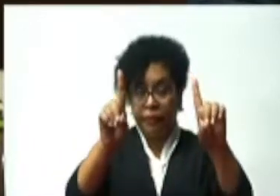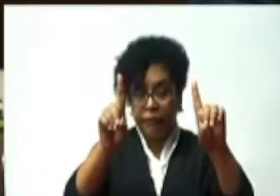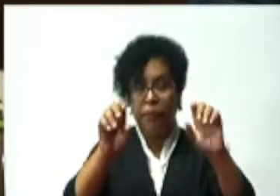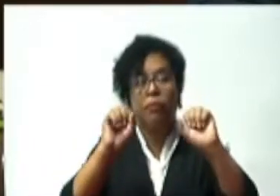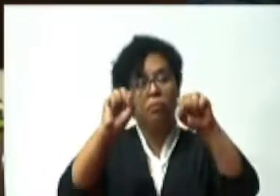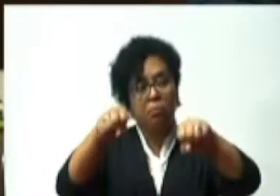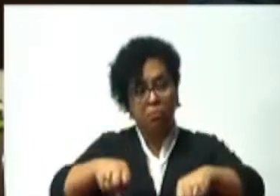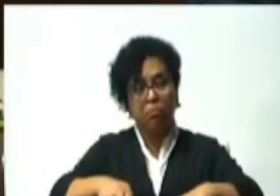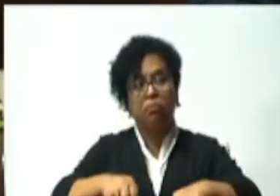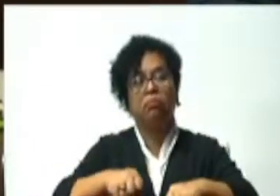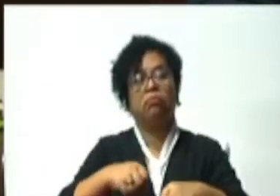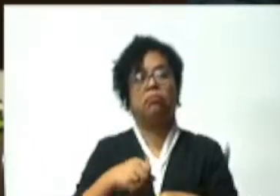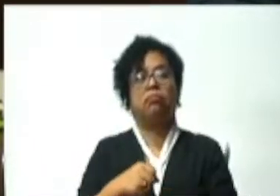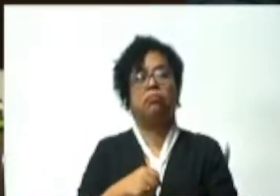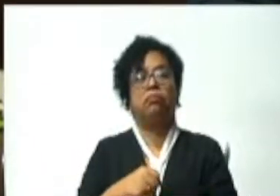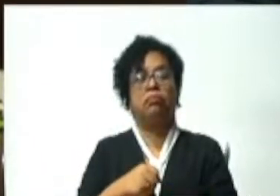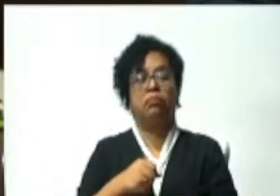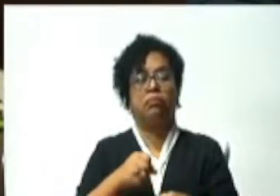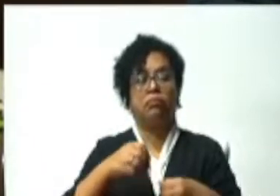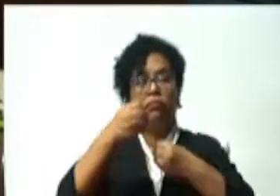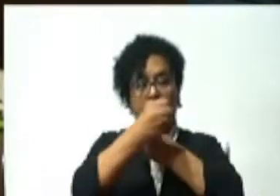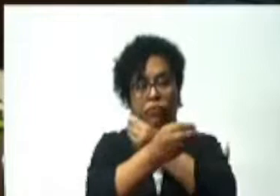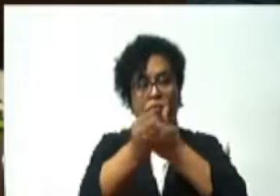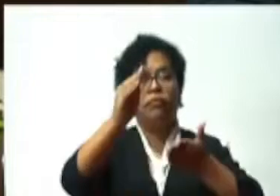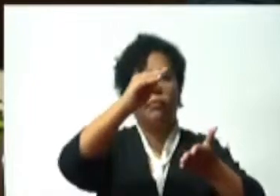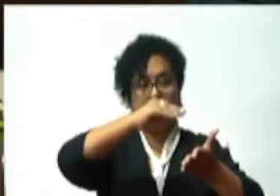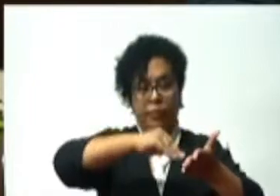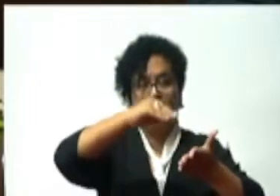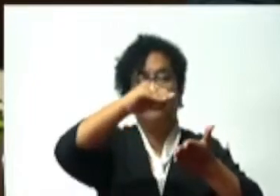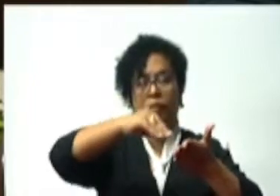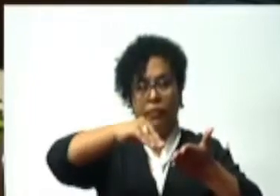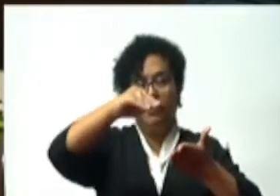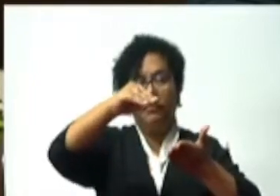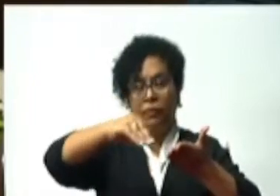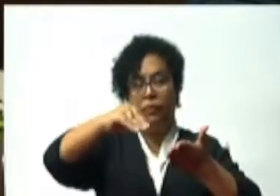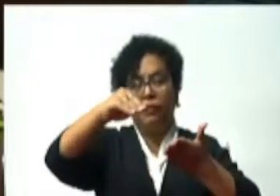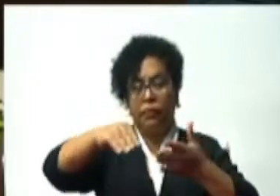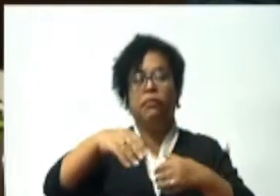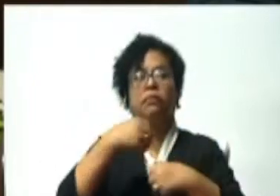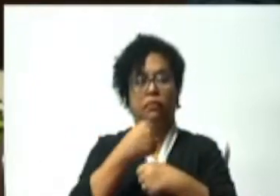situación para nosotros conocer de ese informe